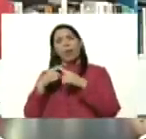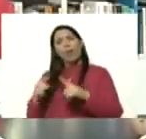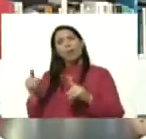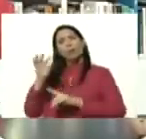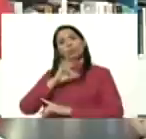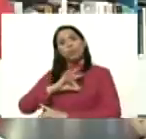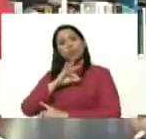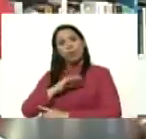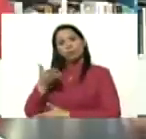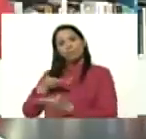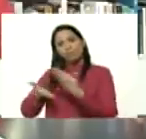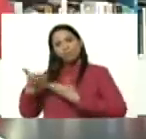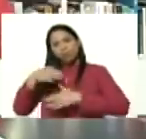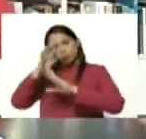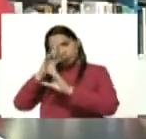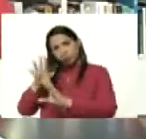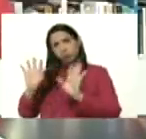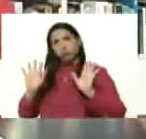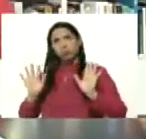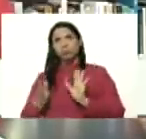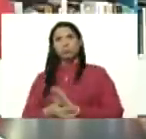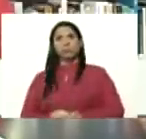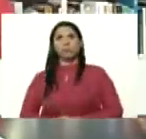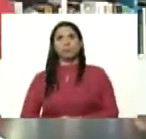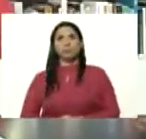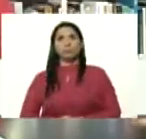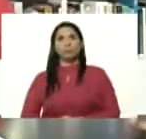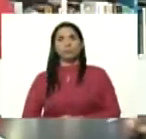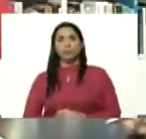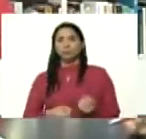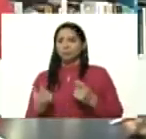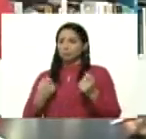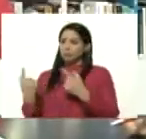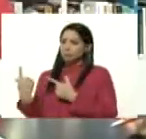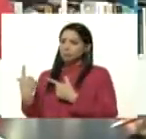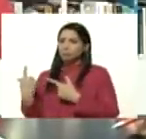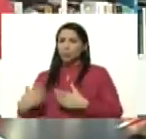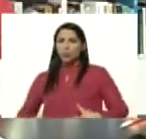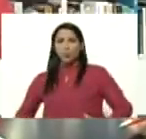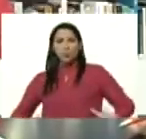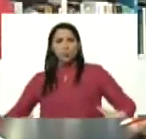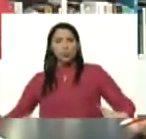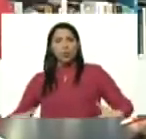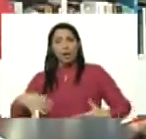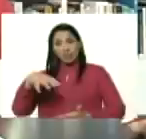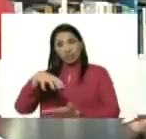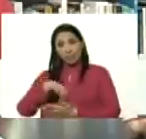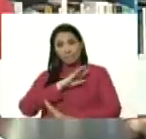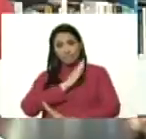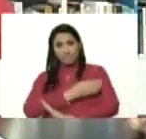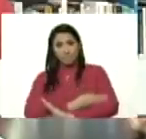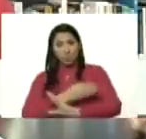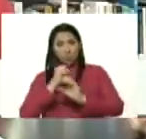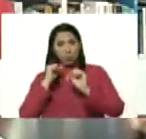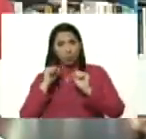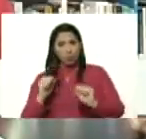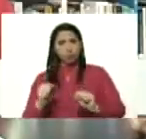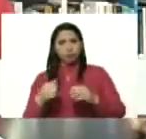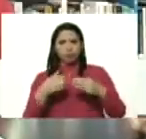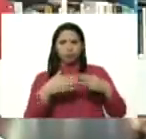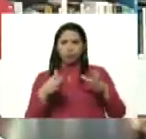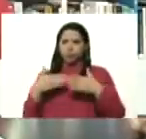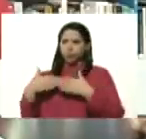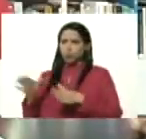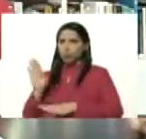sociedad solidaria, que distribuya la riqueza, con un Estado poderoso de garantías y